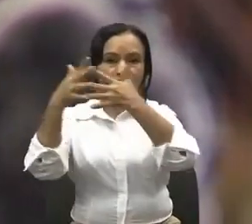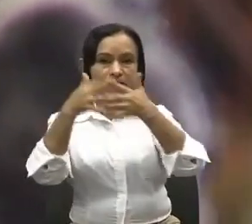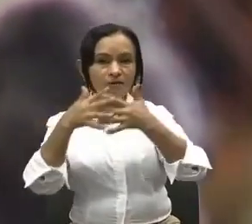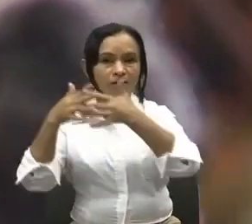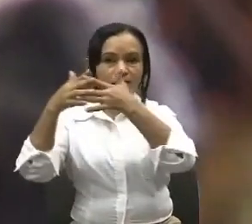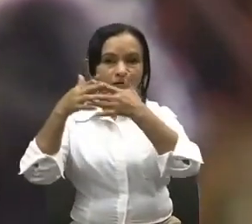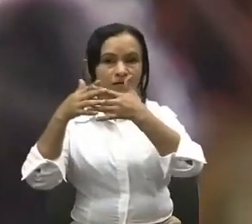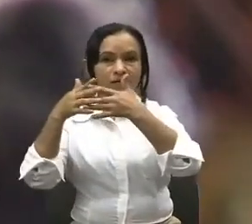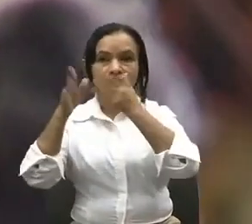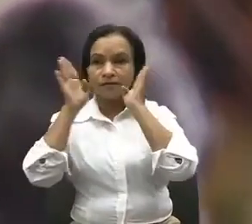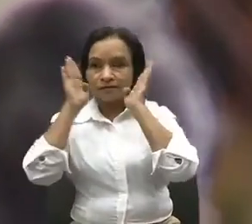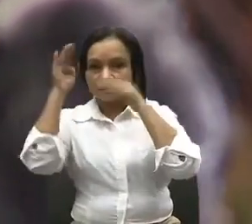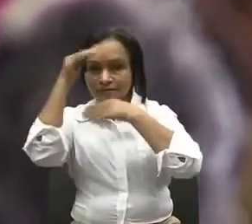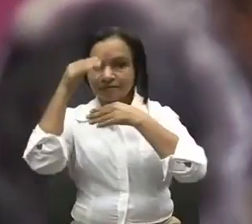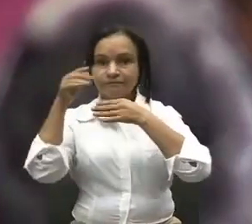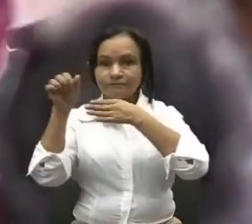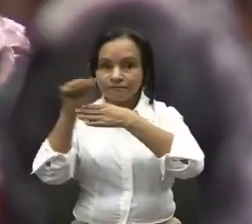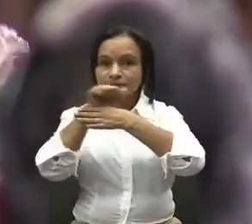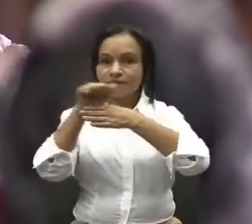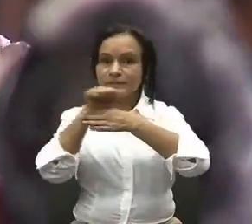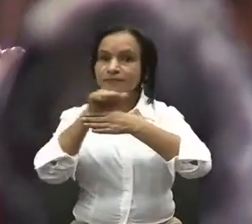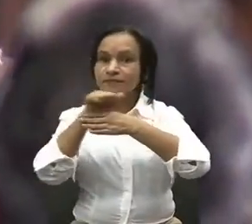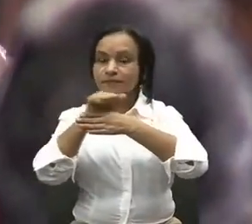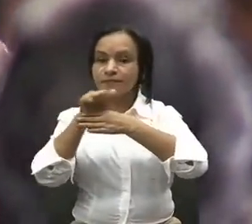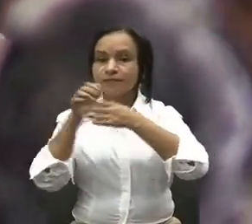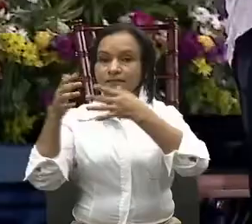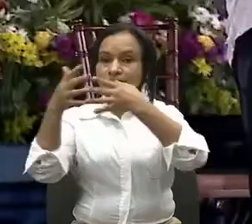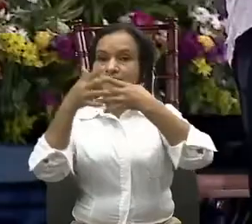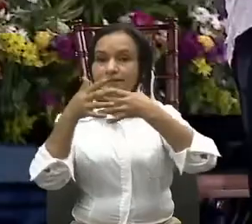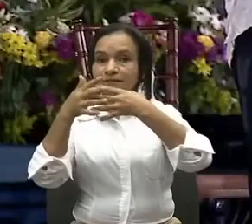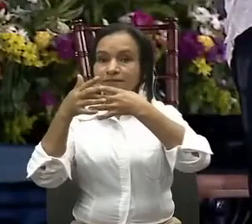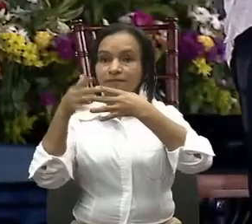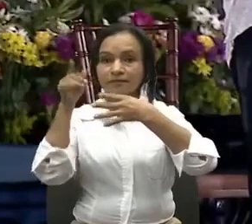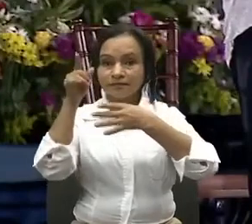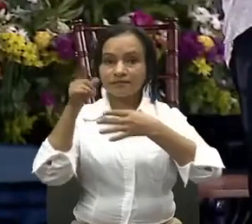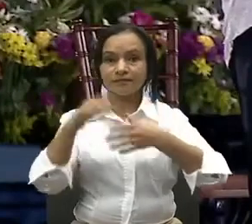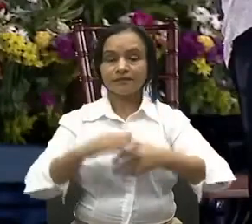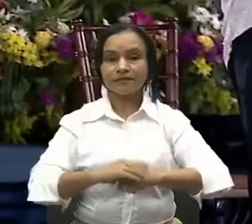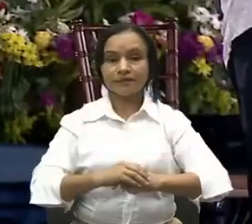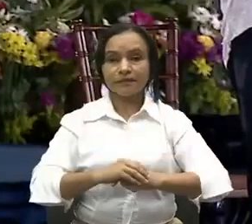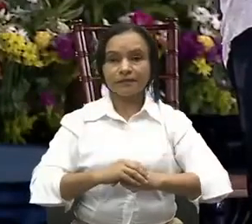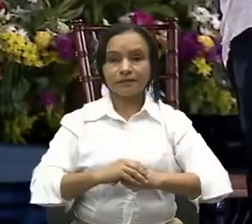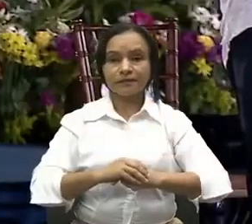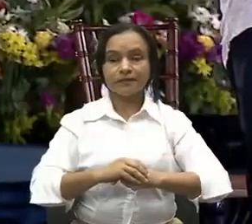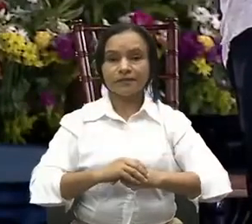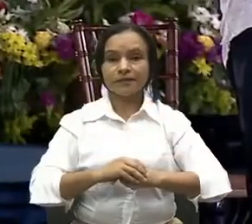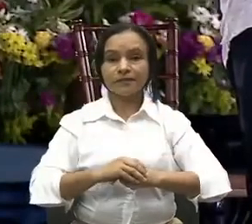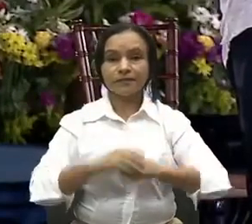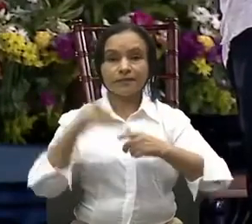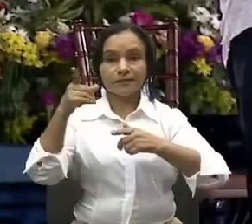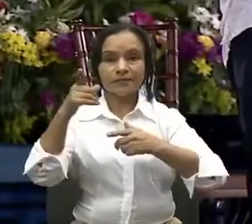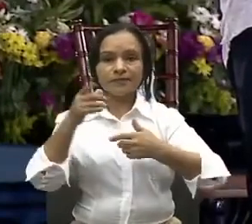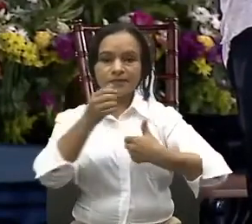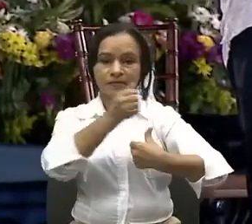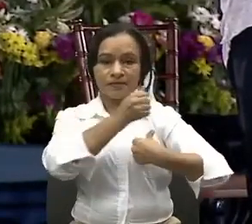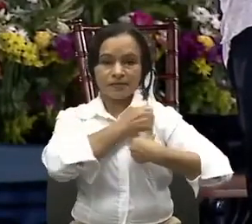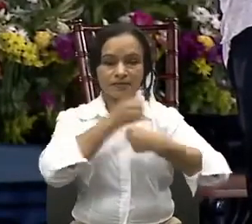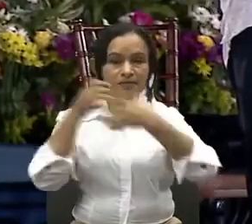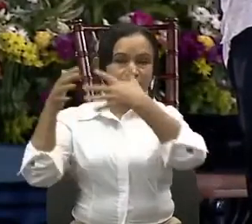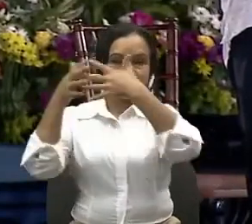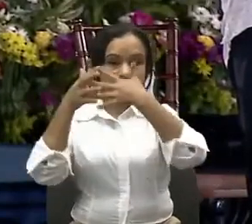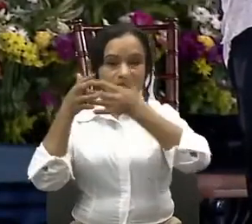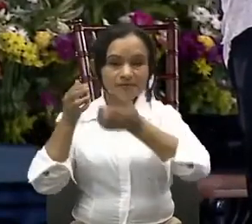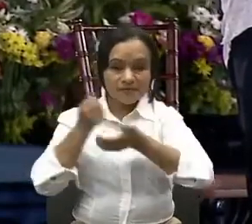Unidos, bajo el entrenamiento de las fuerzas norteamericanas.